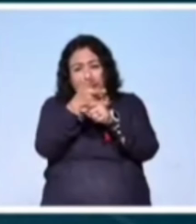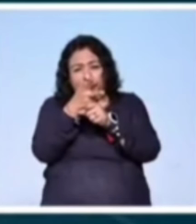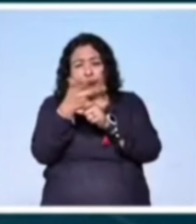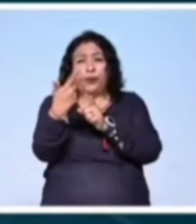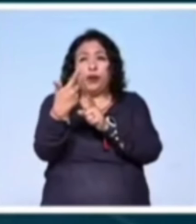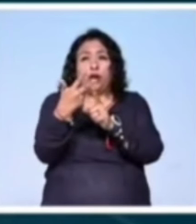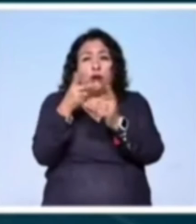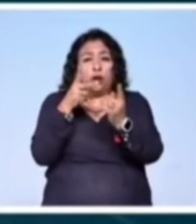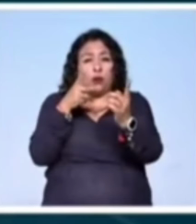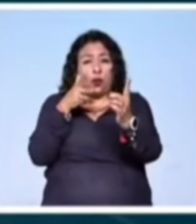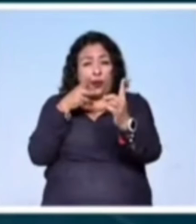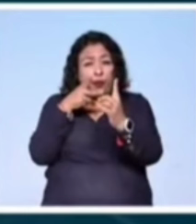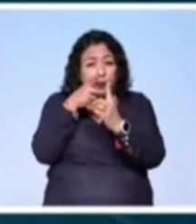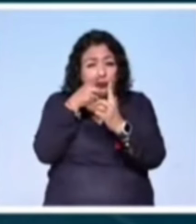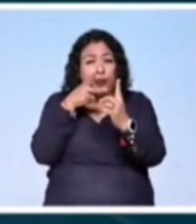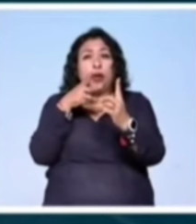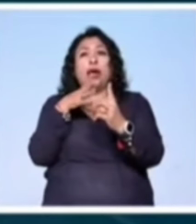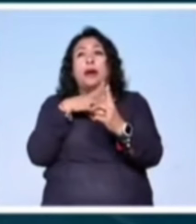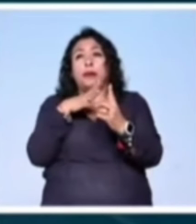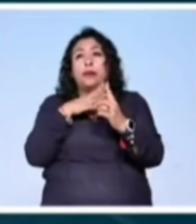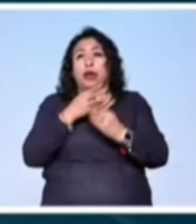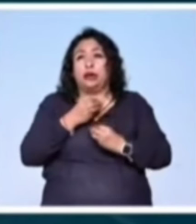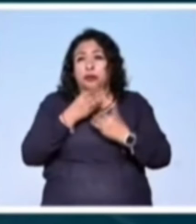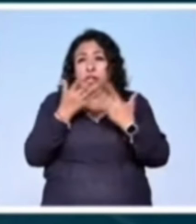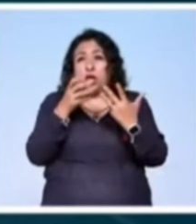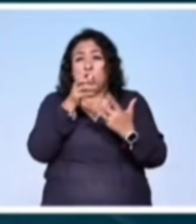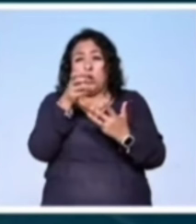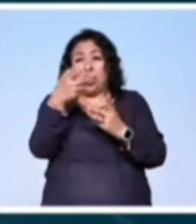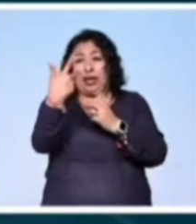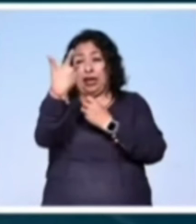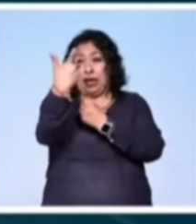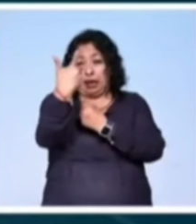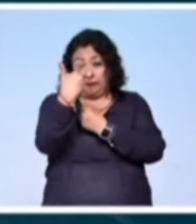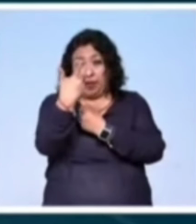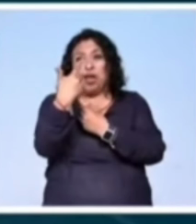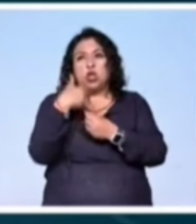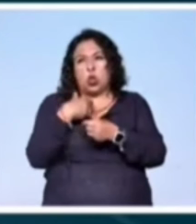me acercaba a la cámara, había todo un lenguaje hacia cámara